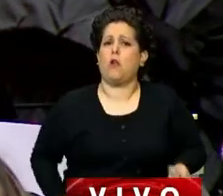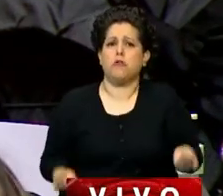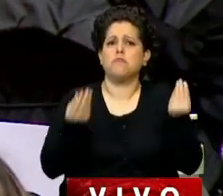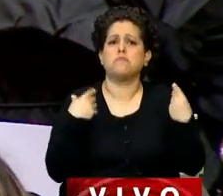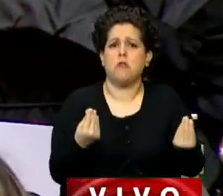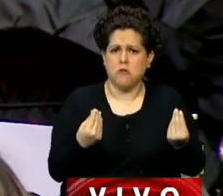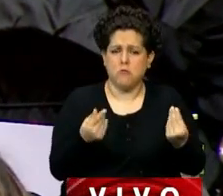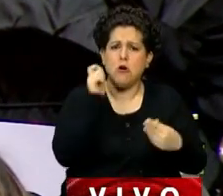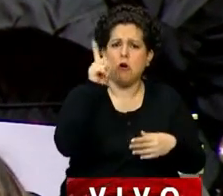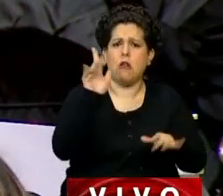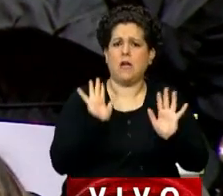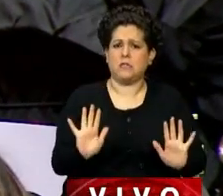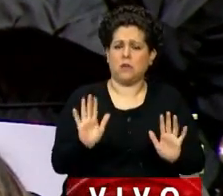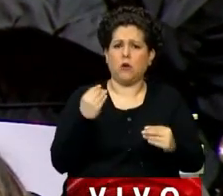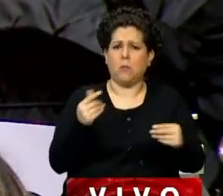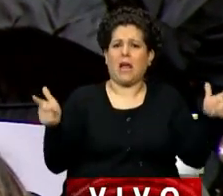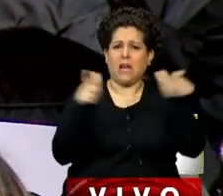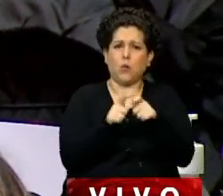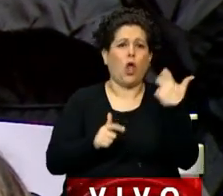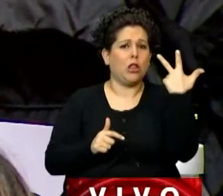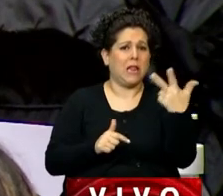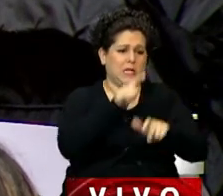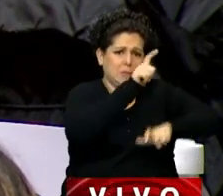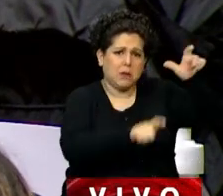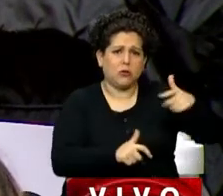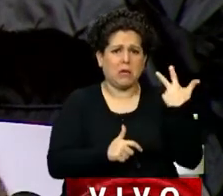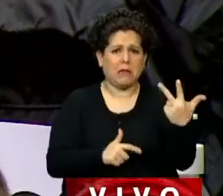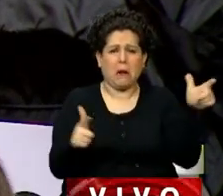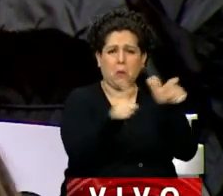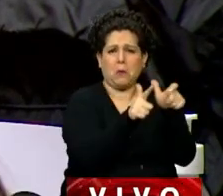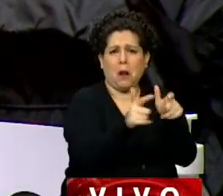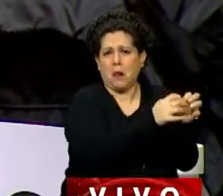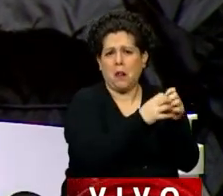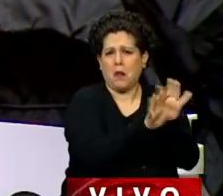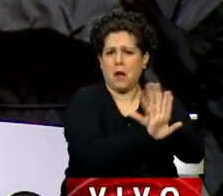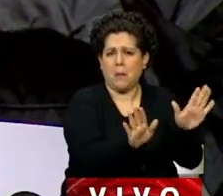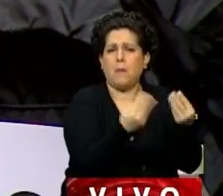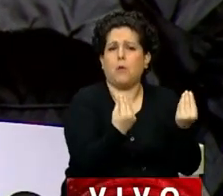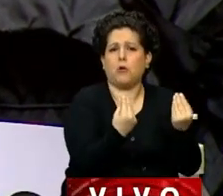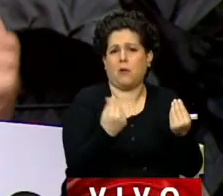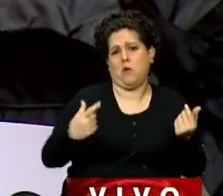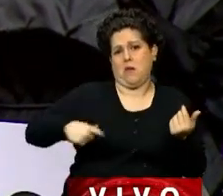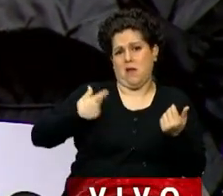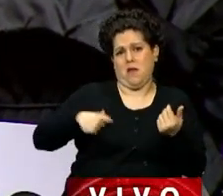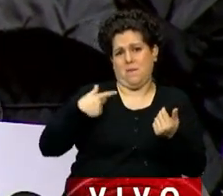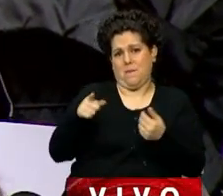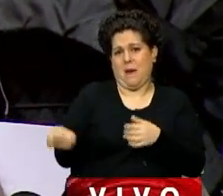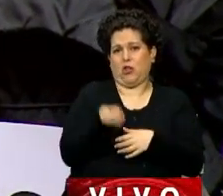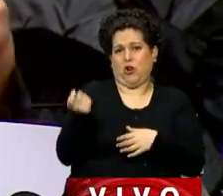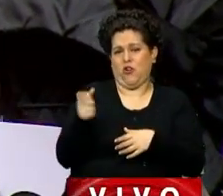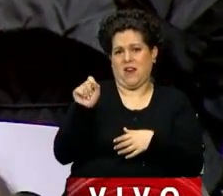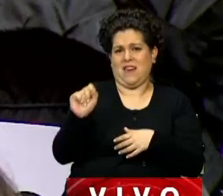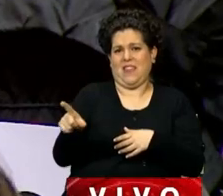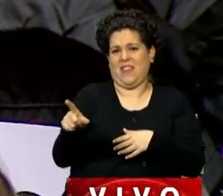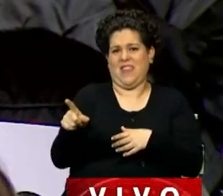llega a esa reunión de tres personas? Con las patronales del agronegocio sentaditas sobre los